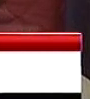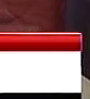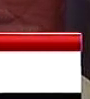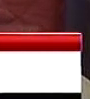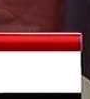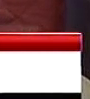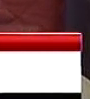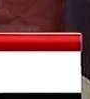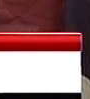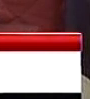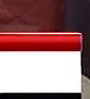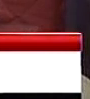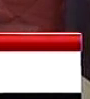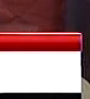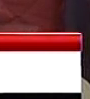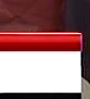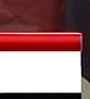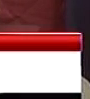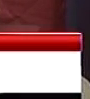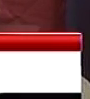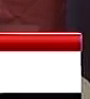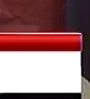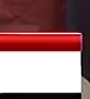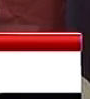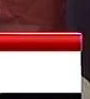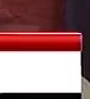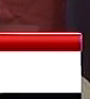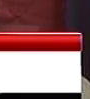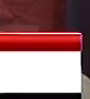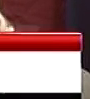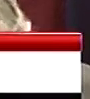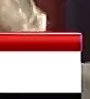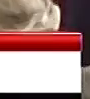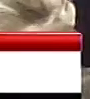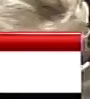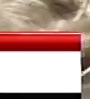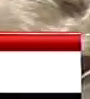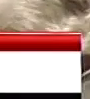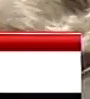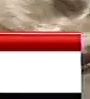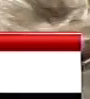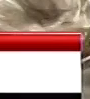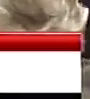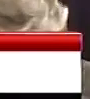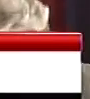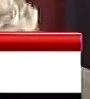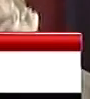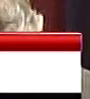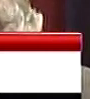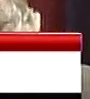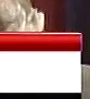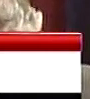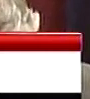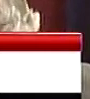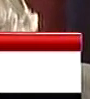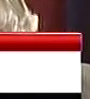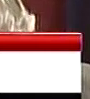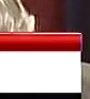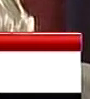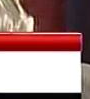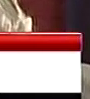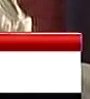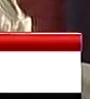el saldo de balance es importante. Hay proyectos que están aprobados con firma